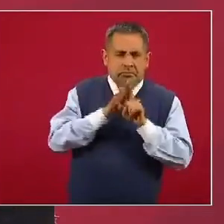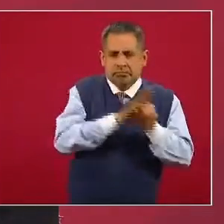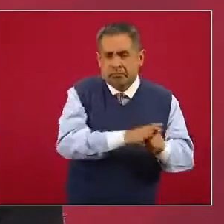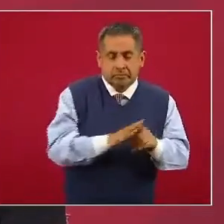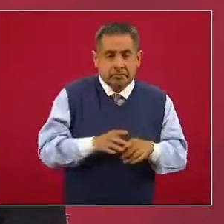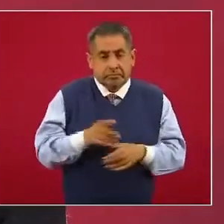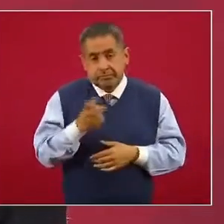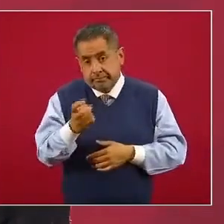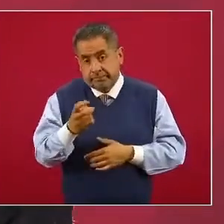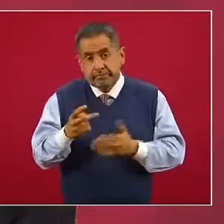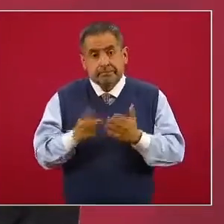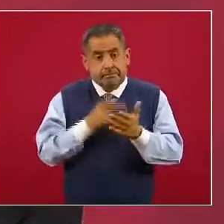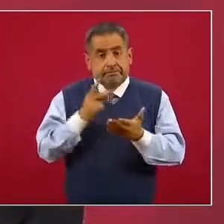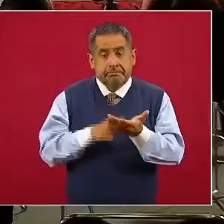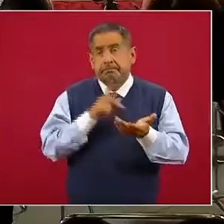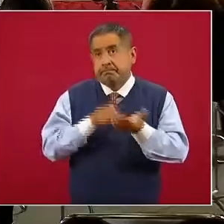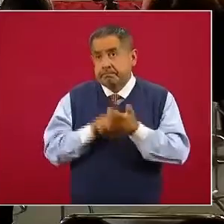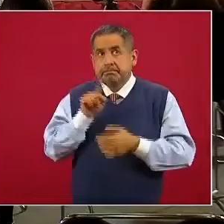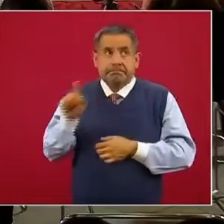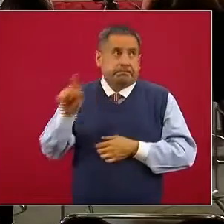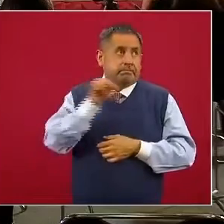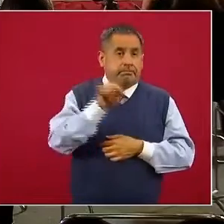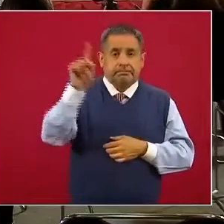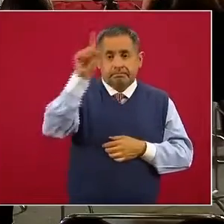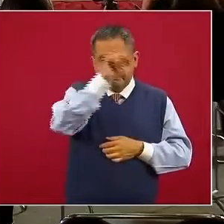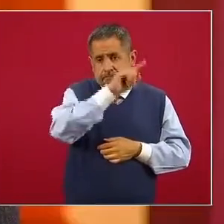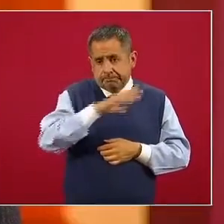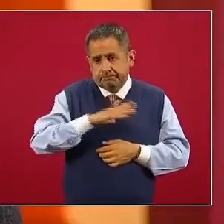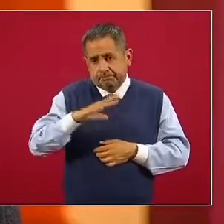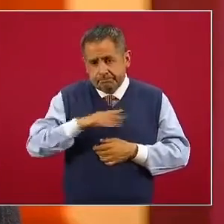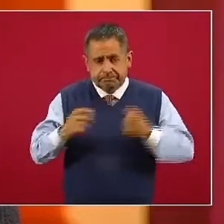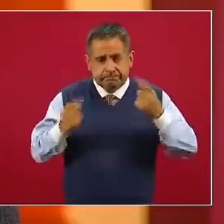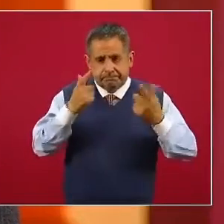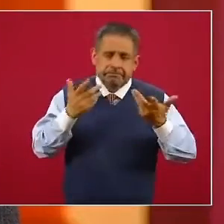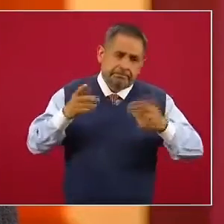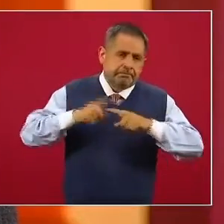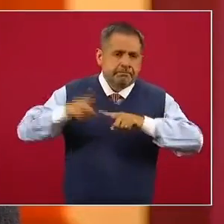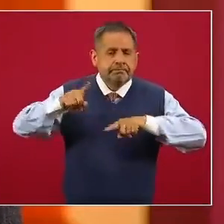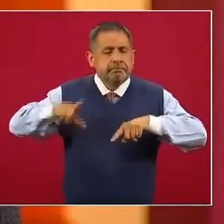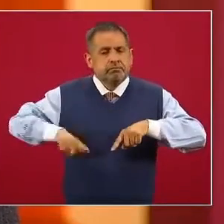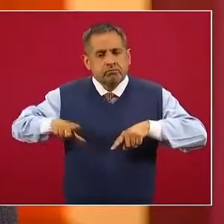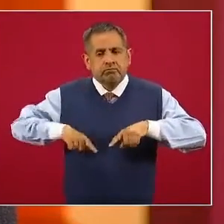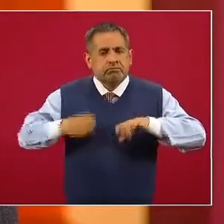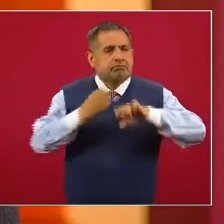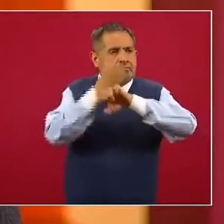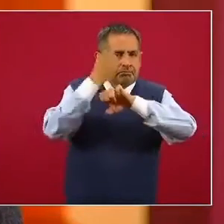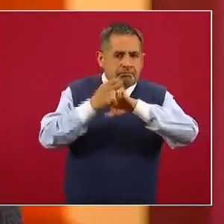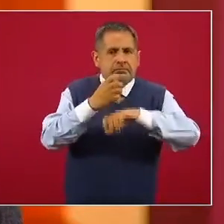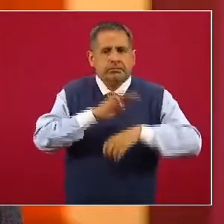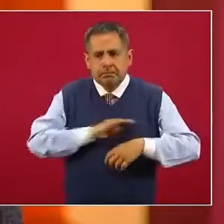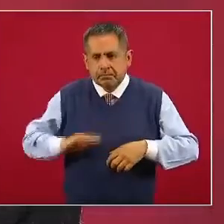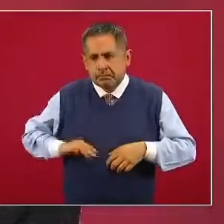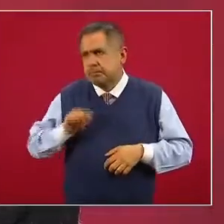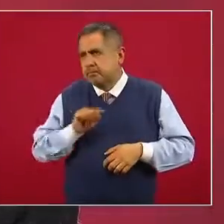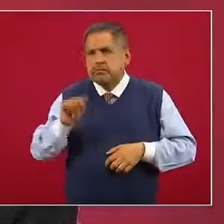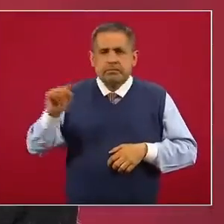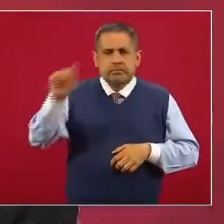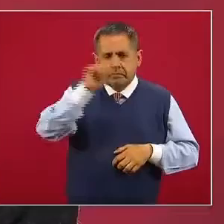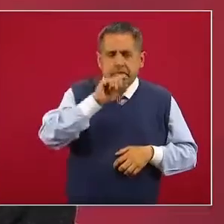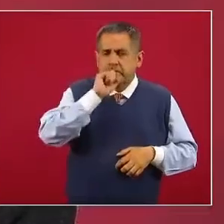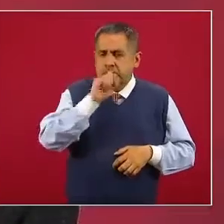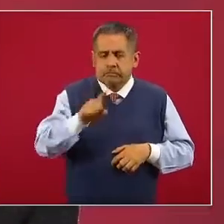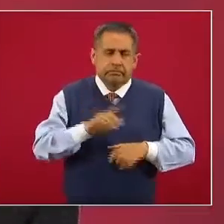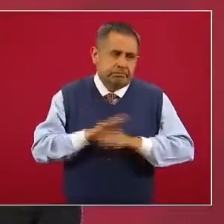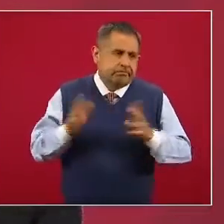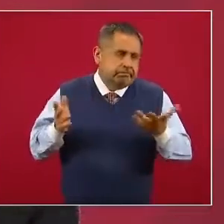Este fenómeno ha ocurrido en varias otras entidades federativas y hemos visto cómo distintos gobiernos estatales y también municipales han